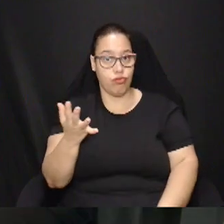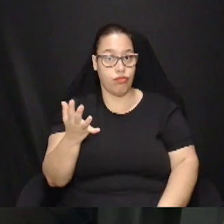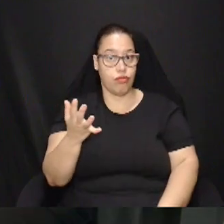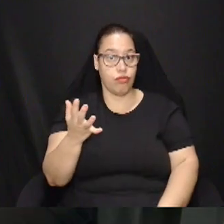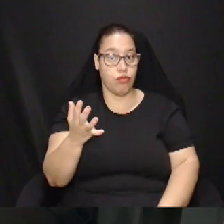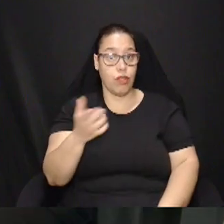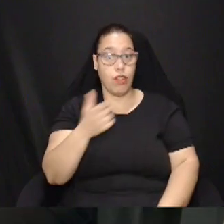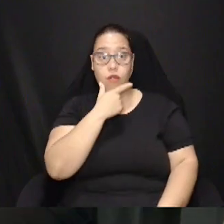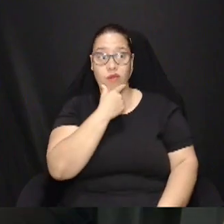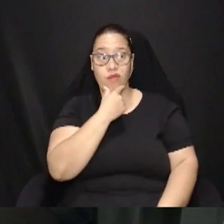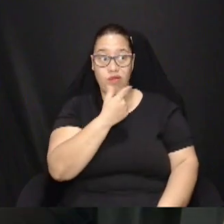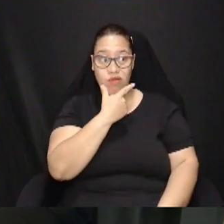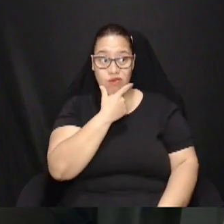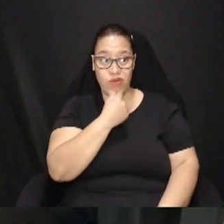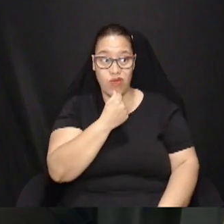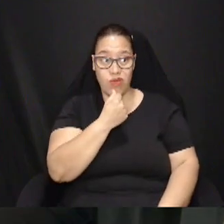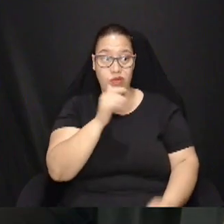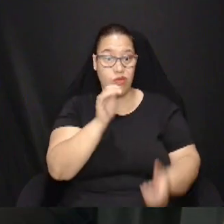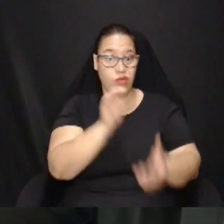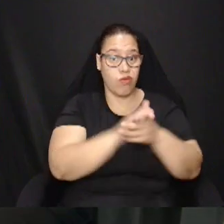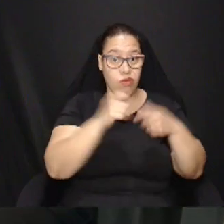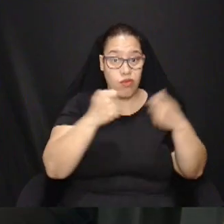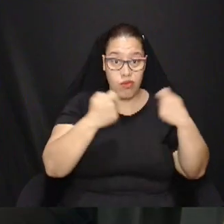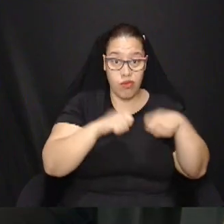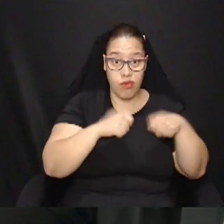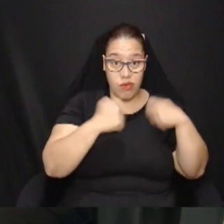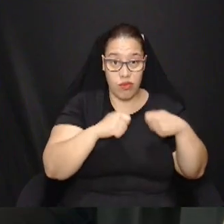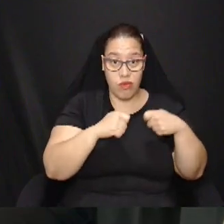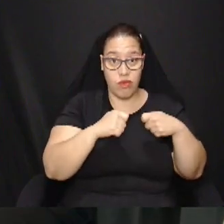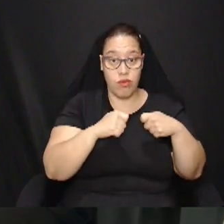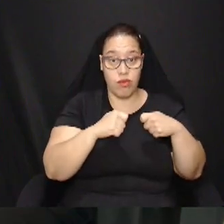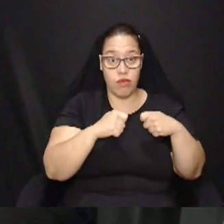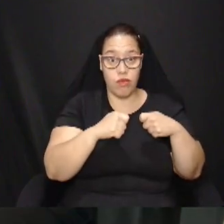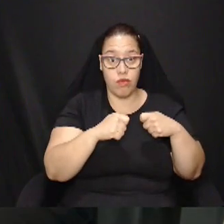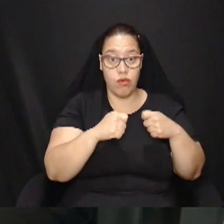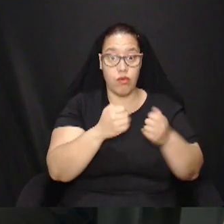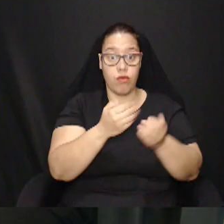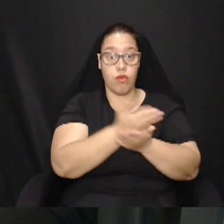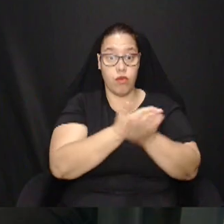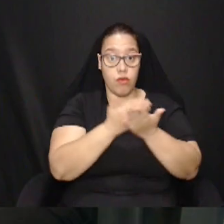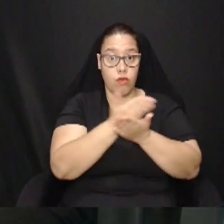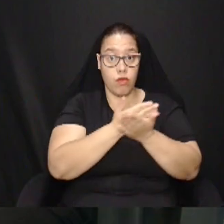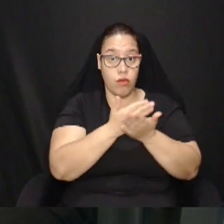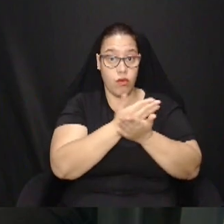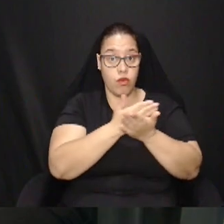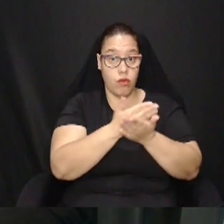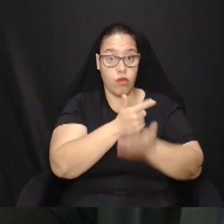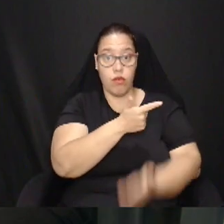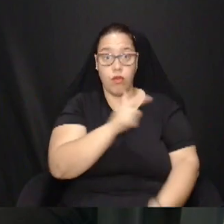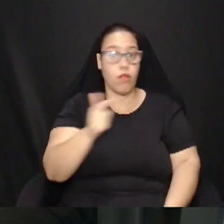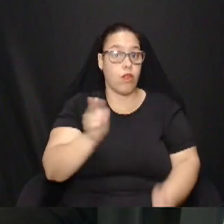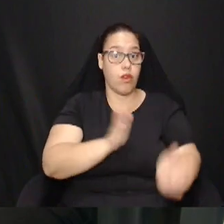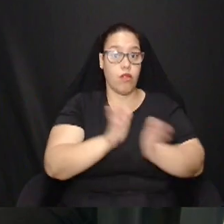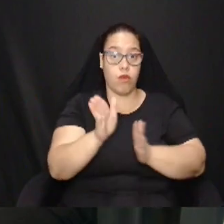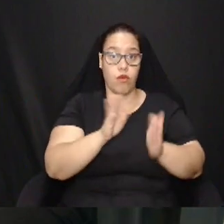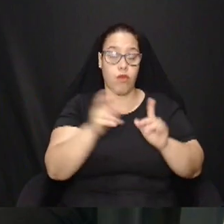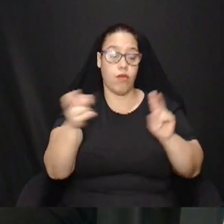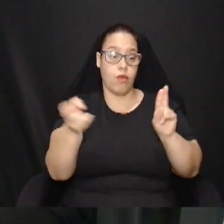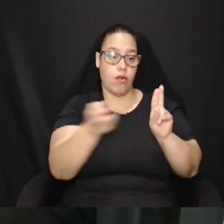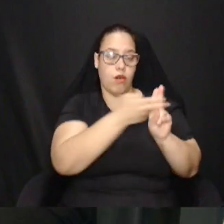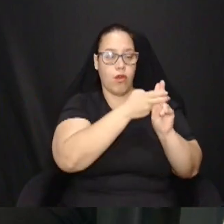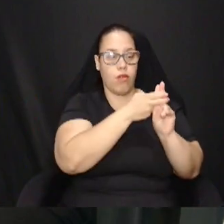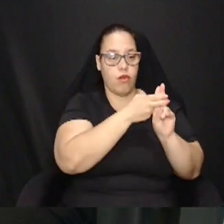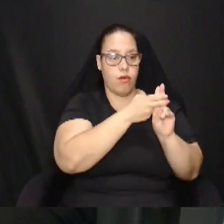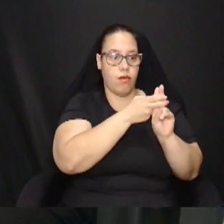esos son los casais que precisan de procedimientos de reproducción asistida y no tienen acceso a la red pública.